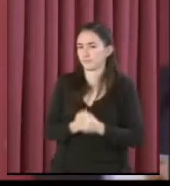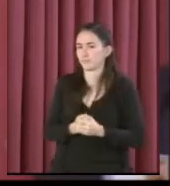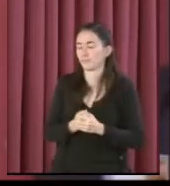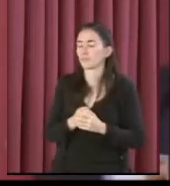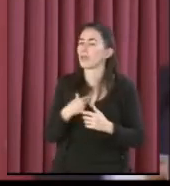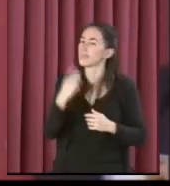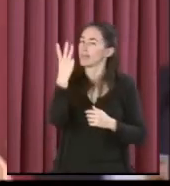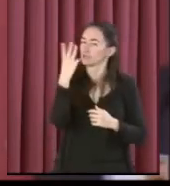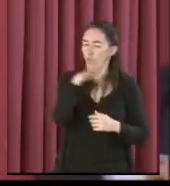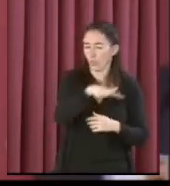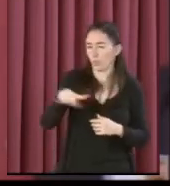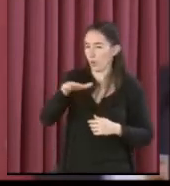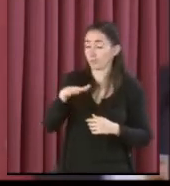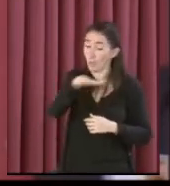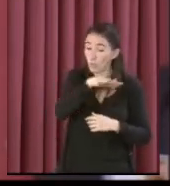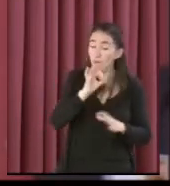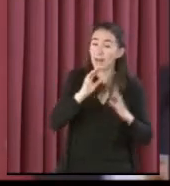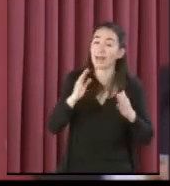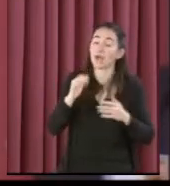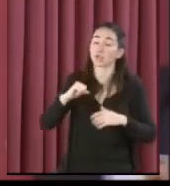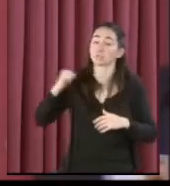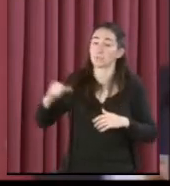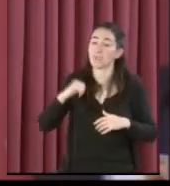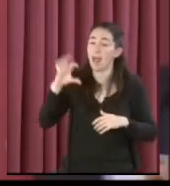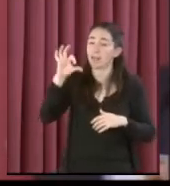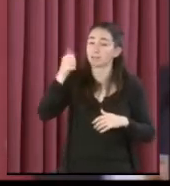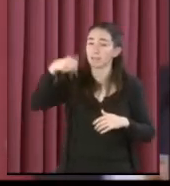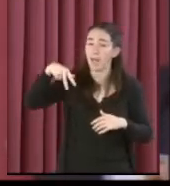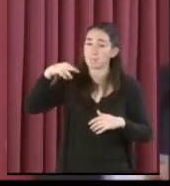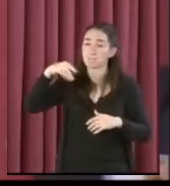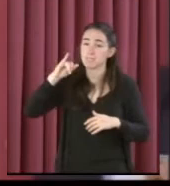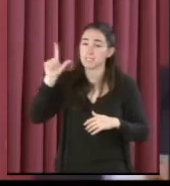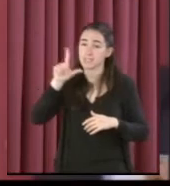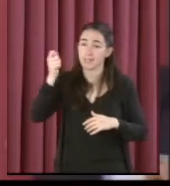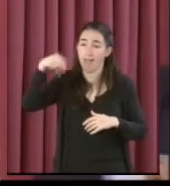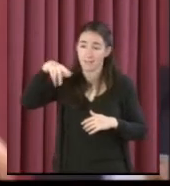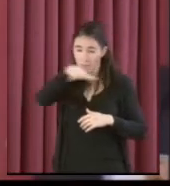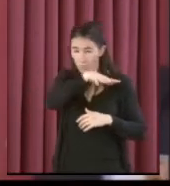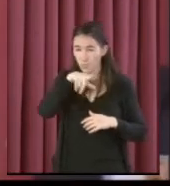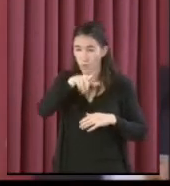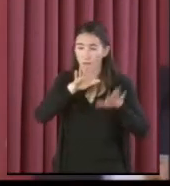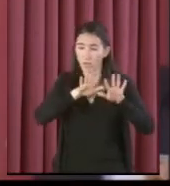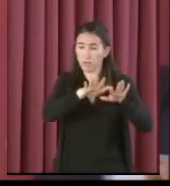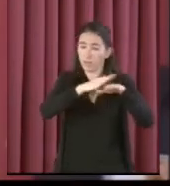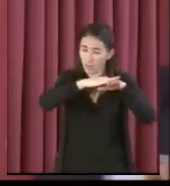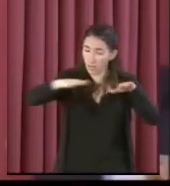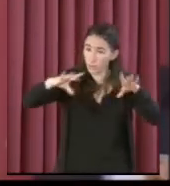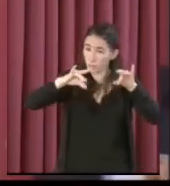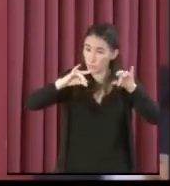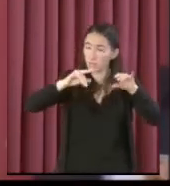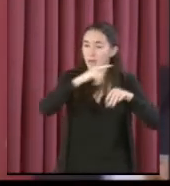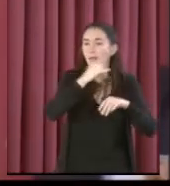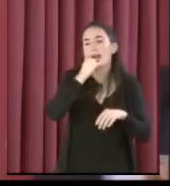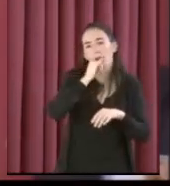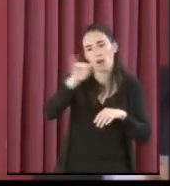zonas. La zona del complejo San Millán, en la cual el Gobierno regional, a través de su acción, promoverá el proyecto y